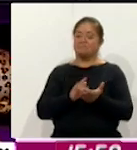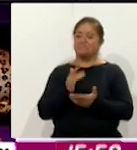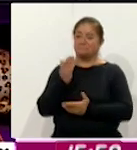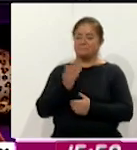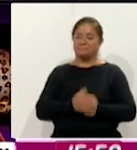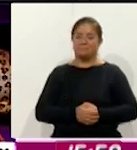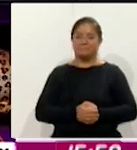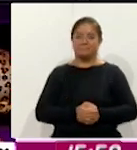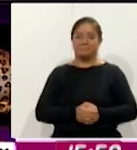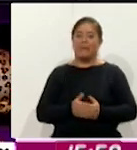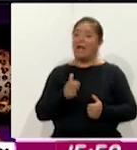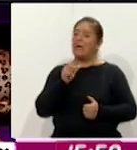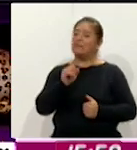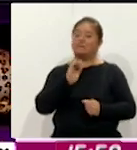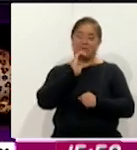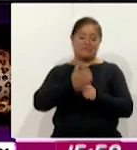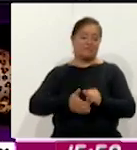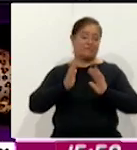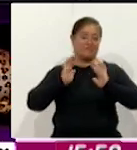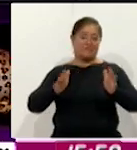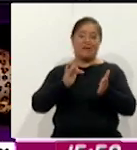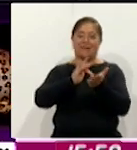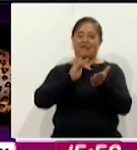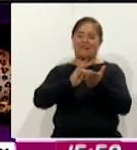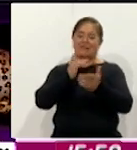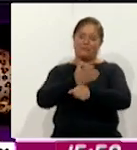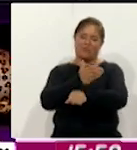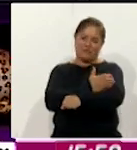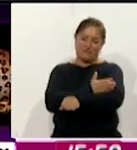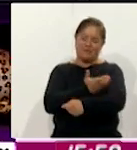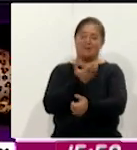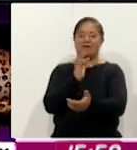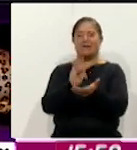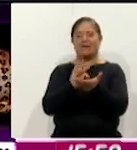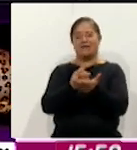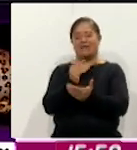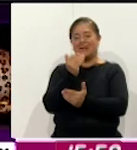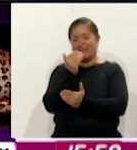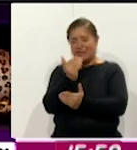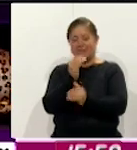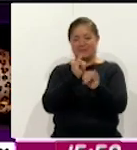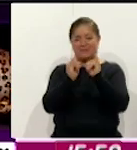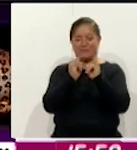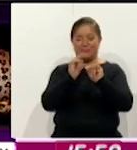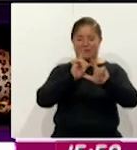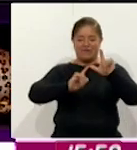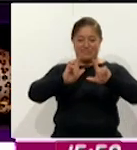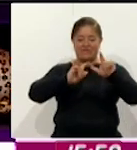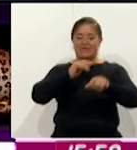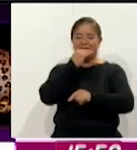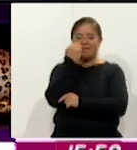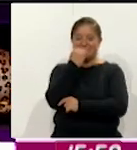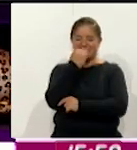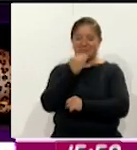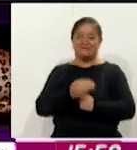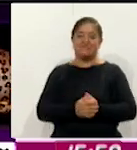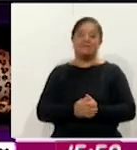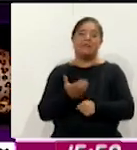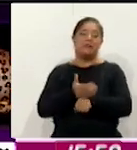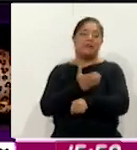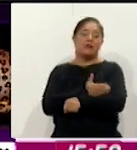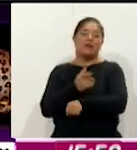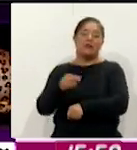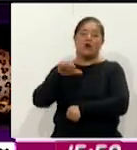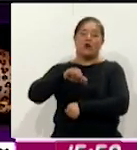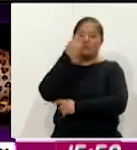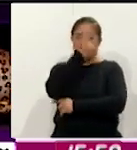bien, pues con esto terminamos. Gracias por habernos acompañado. Gracias a la intérprete de lengua de señas mexicana, Miroslava Amador, quien nos acompañó